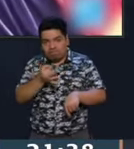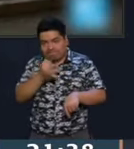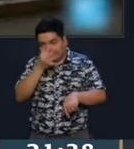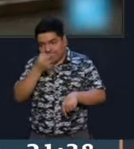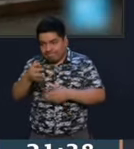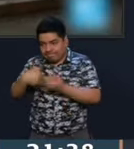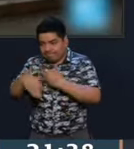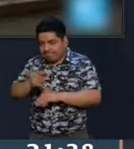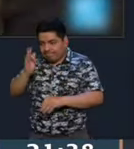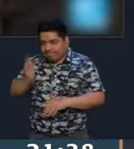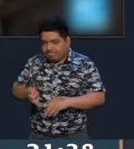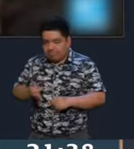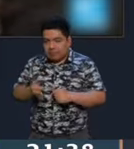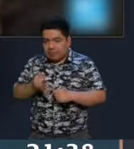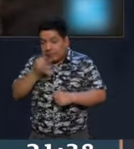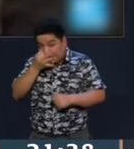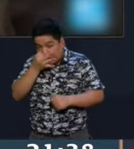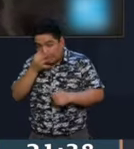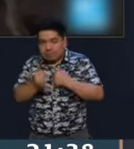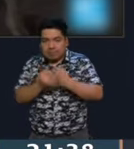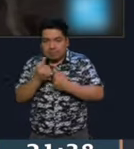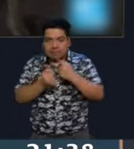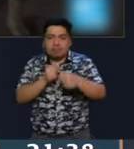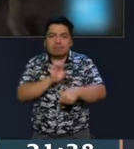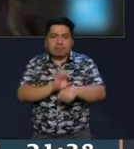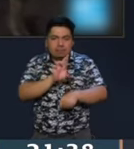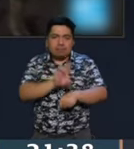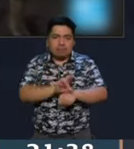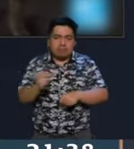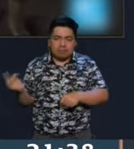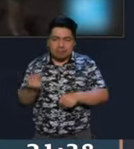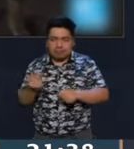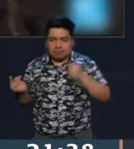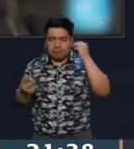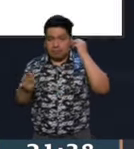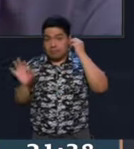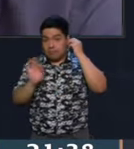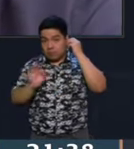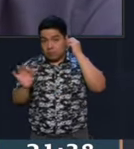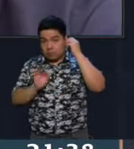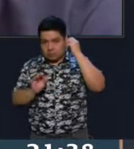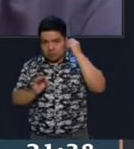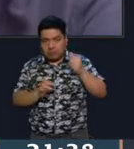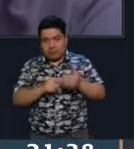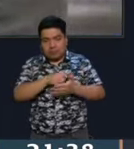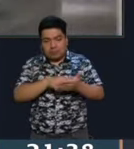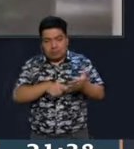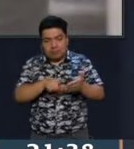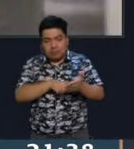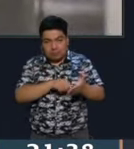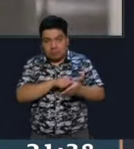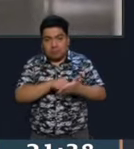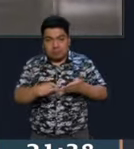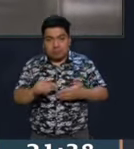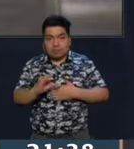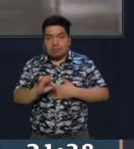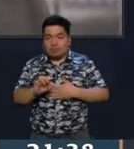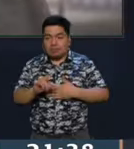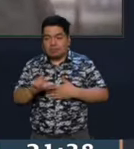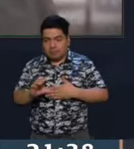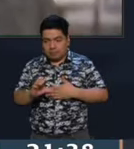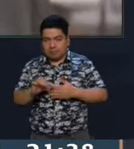unánime. Porque digo casi porque pues el Ecuador también es parte de las dos. Es probable que lo suspendan de la CELAC, más no de la OEA.